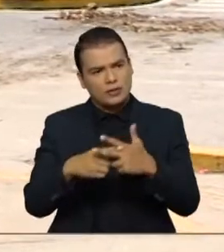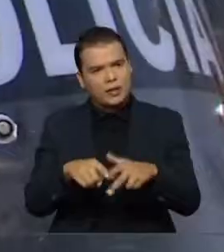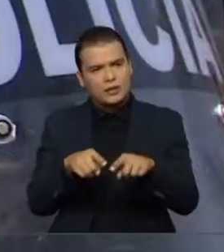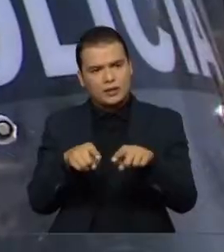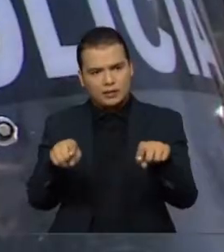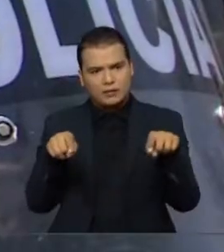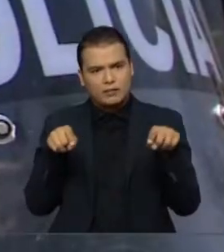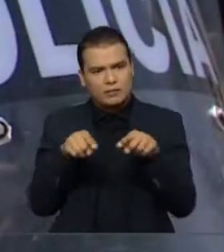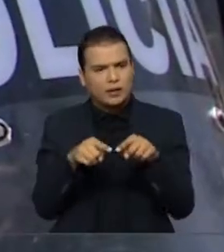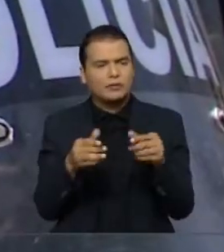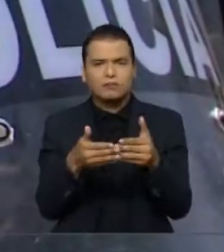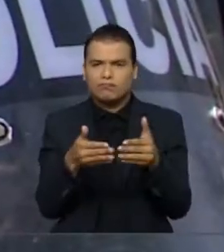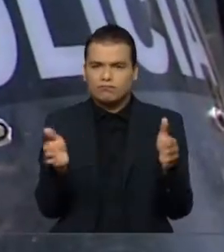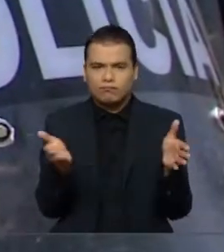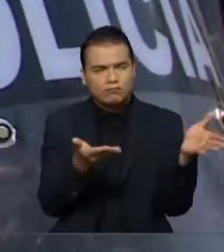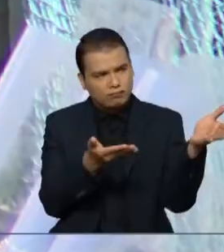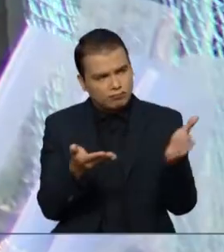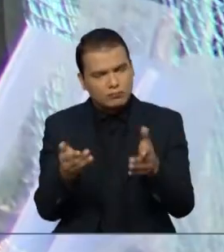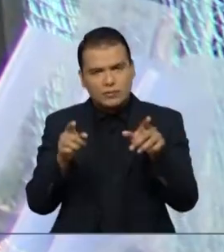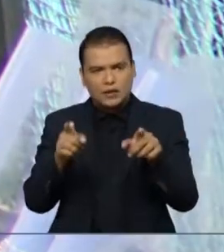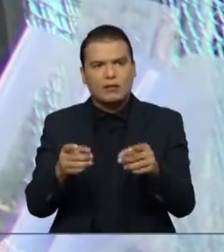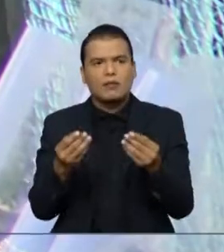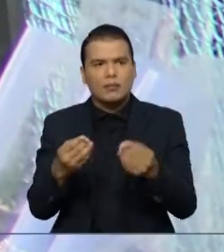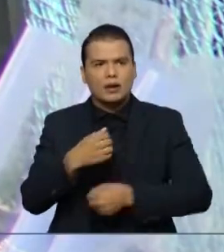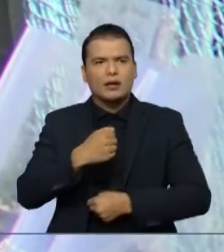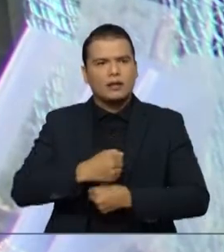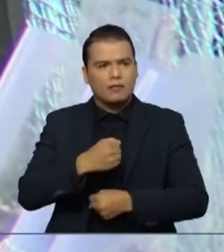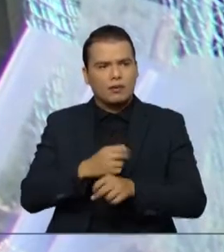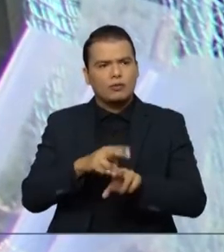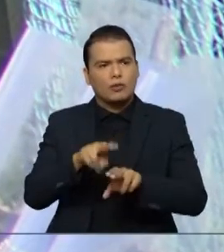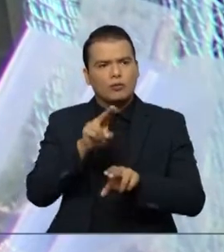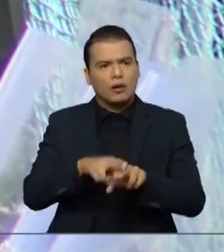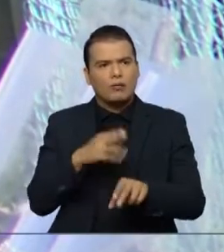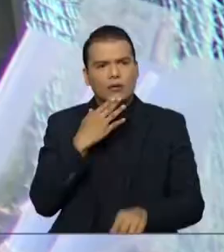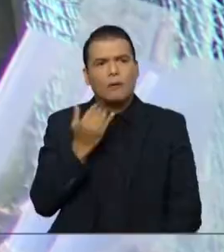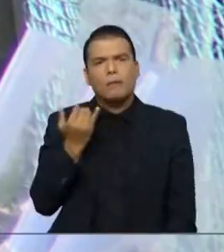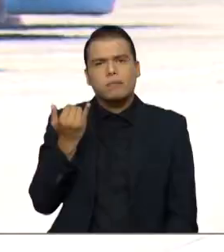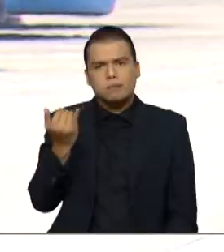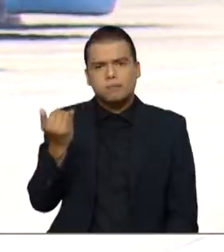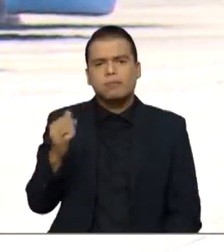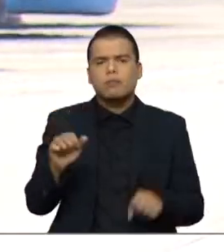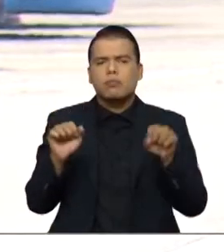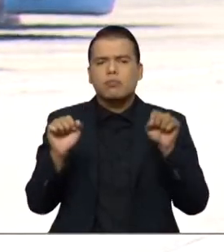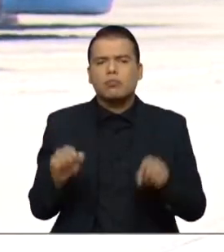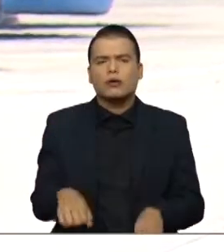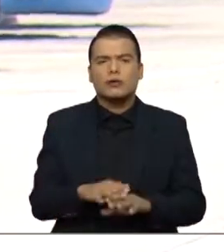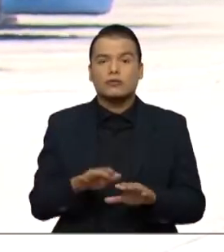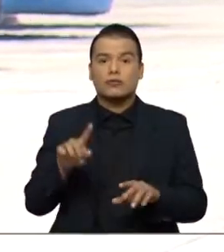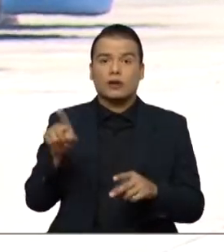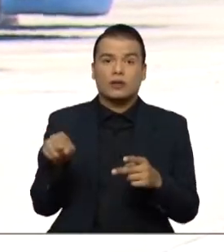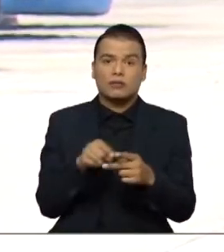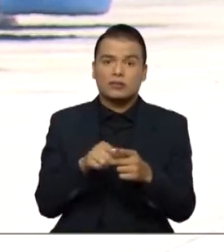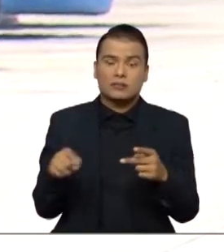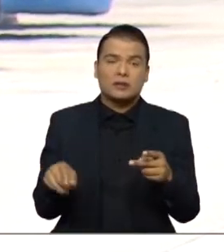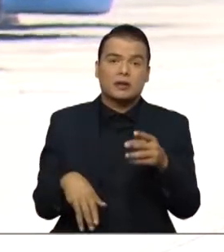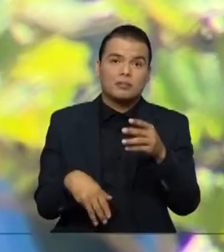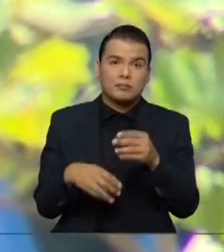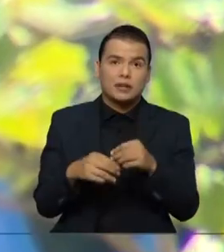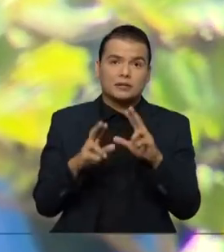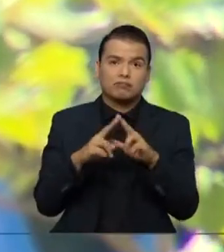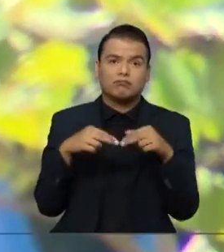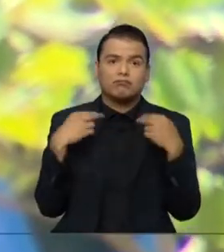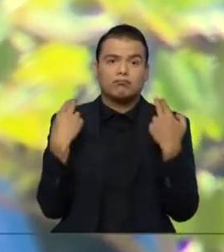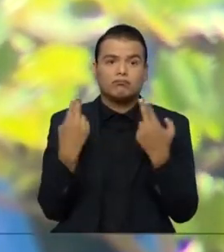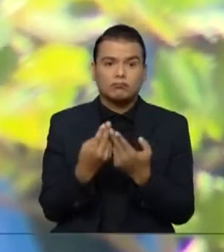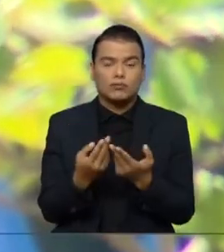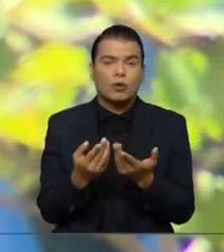las la salida de los vehículos para que se cumpla tranquilamente la operación para la próxima semana está contemplado un nuevo